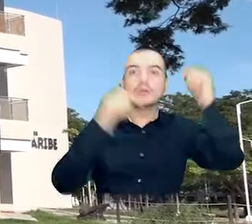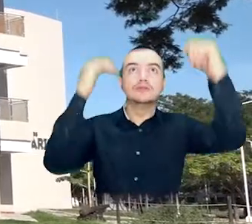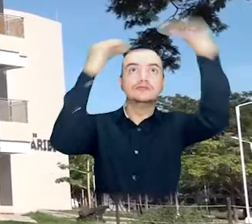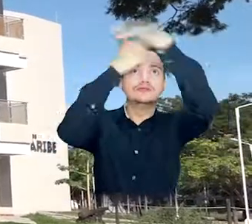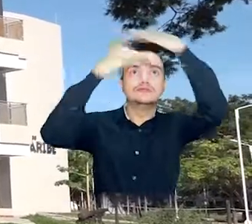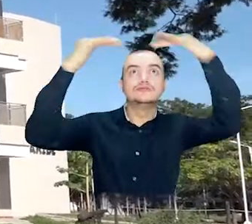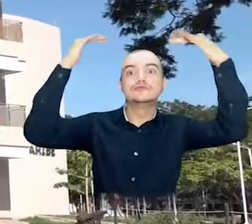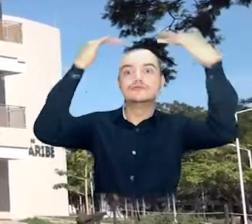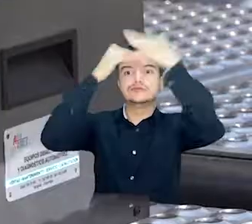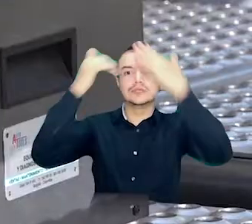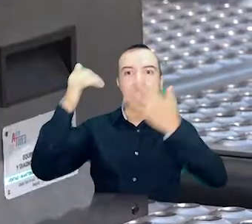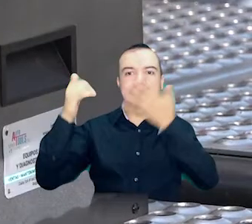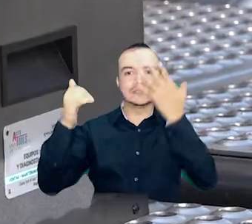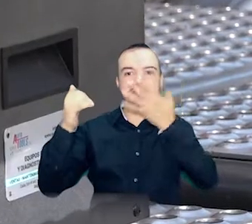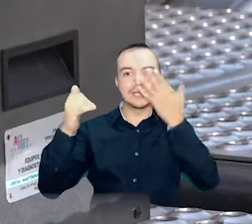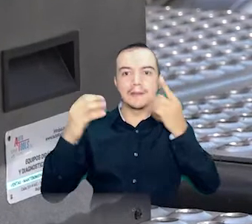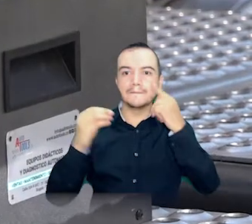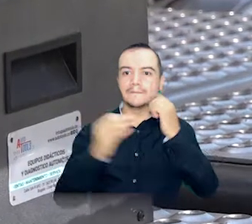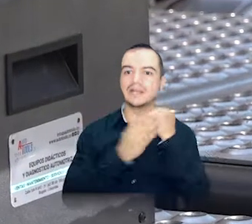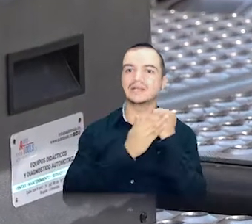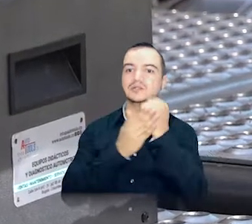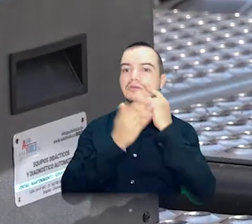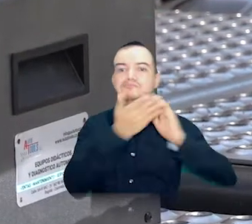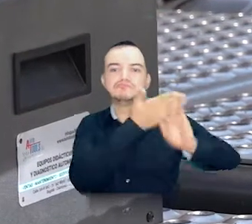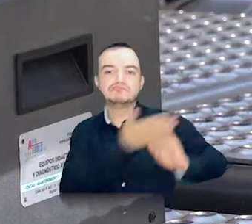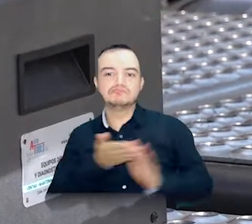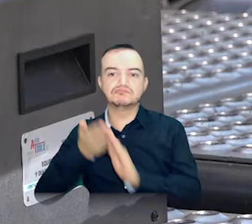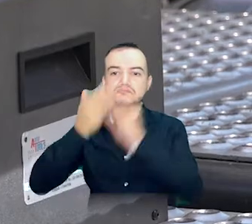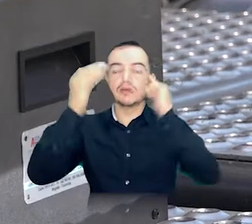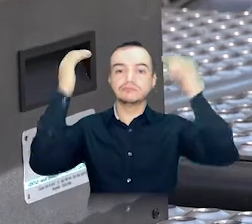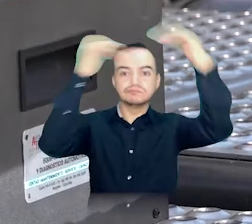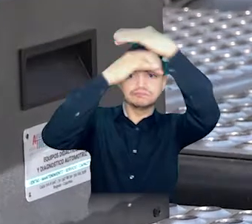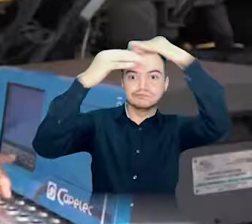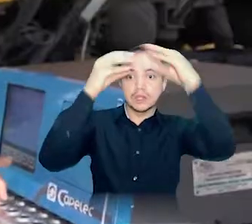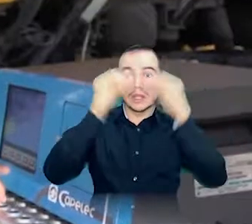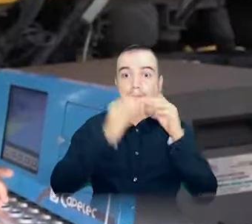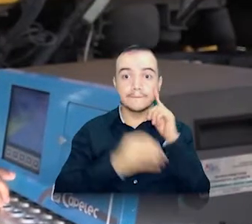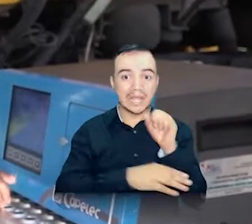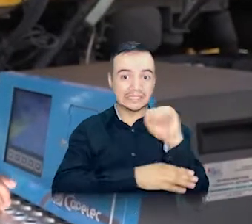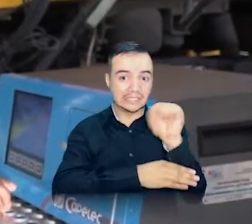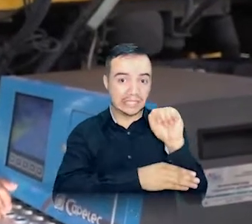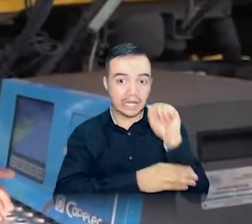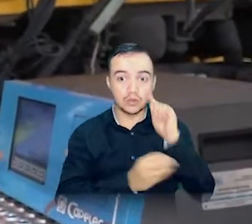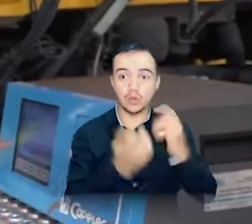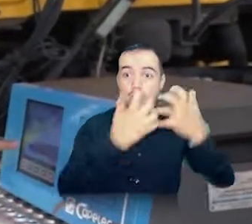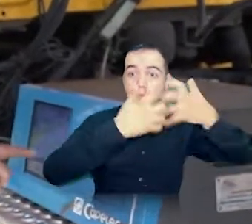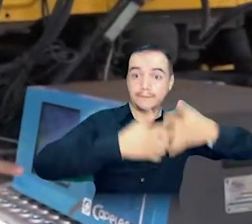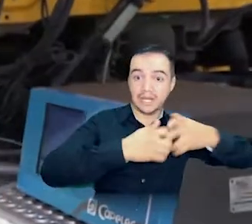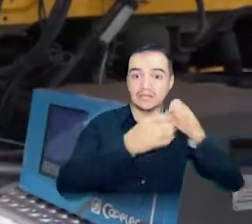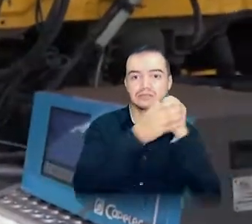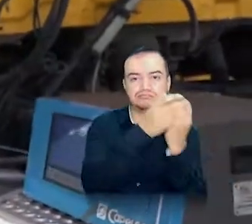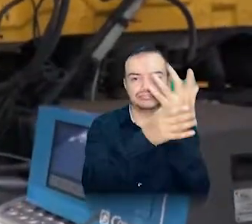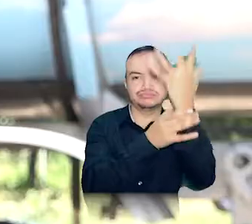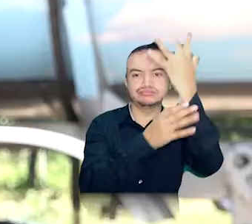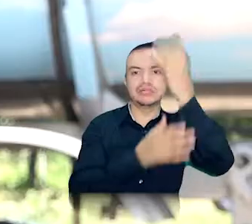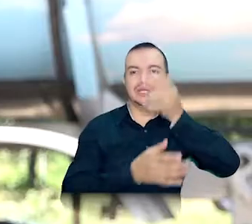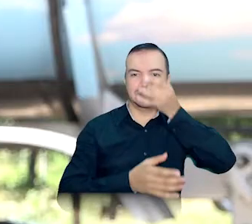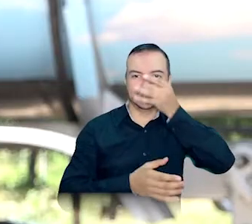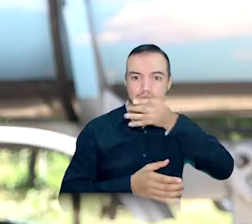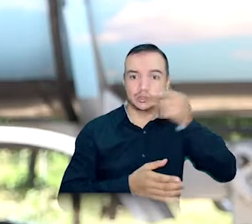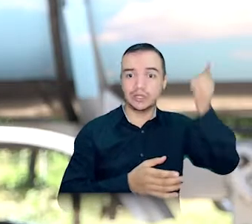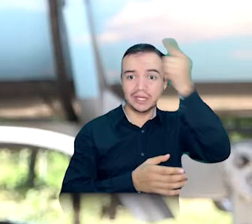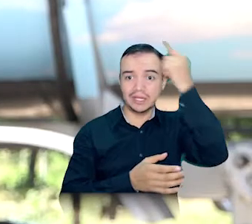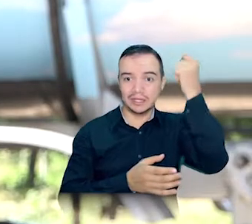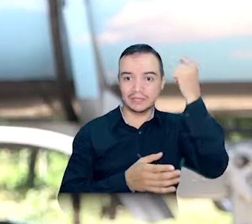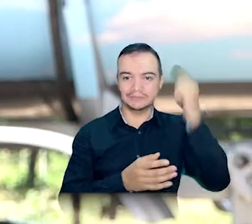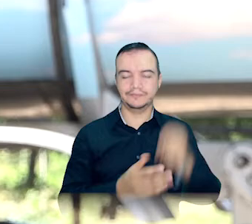y protección del medio ambiente, encaminado a la mejora de la calidad del aire y la reducción de emisiones contaminantes. Toda esa